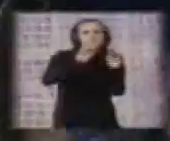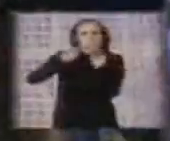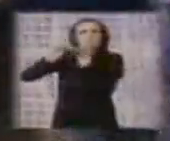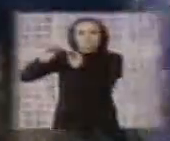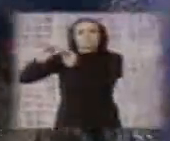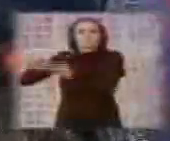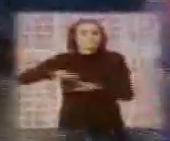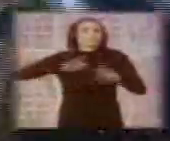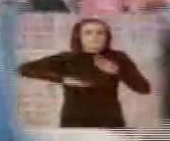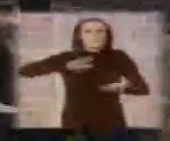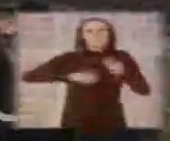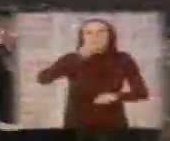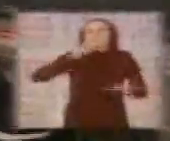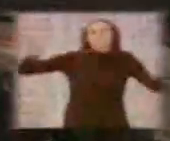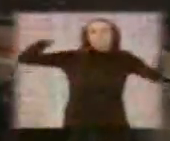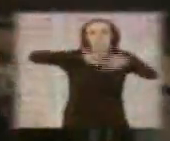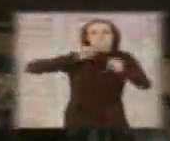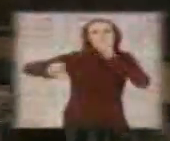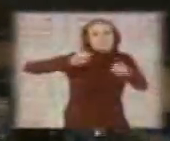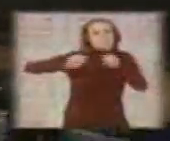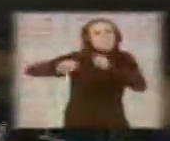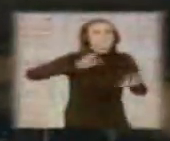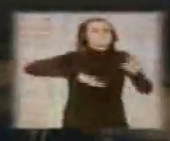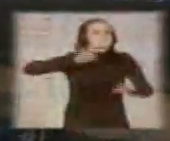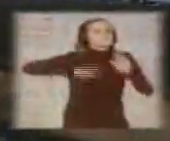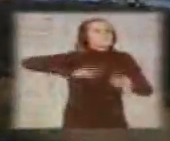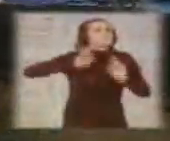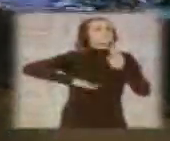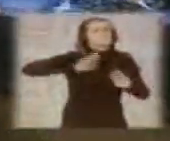afición. ¡Buenas noches, Santa Catalina!